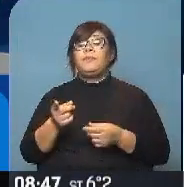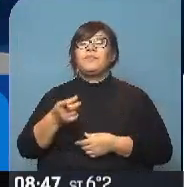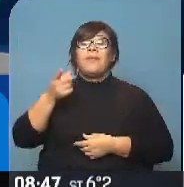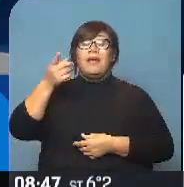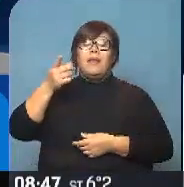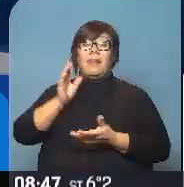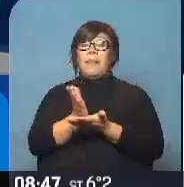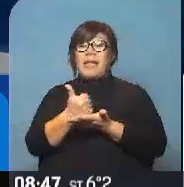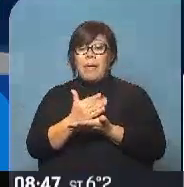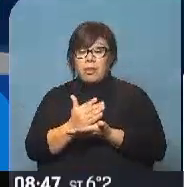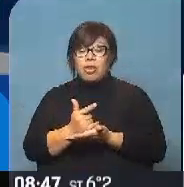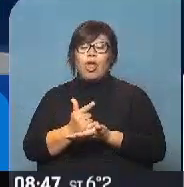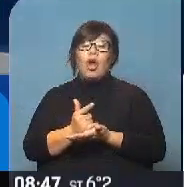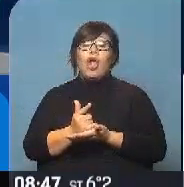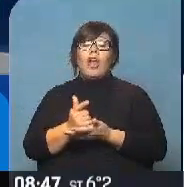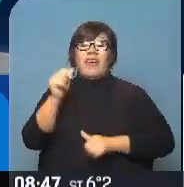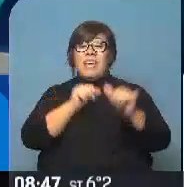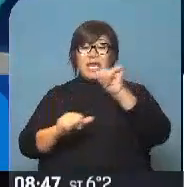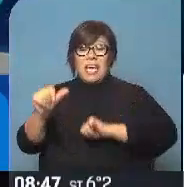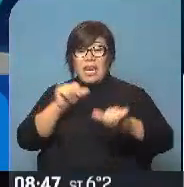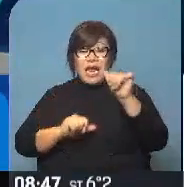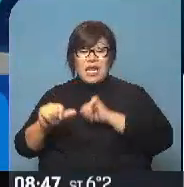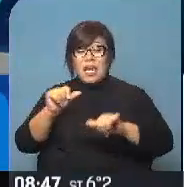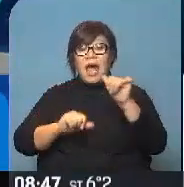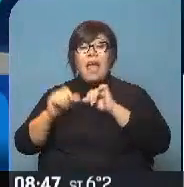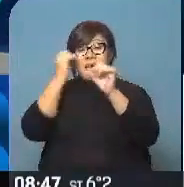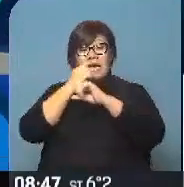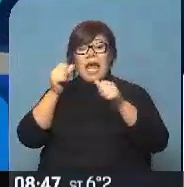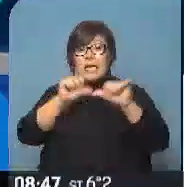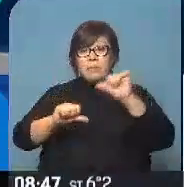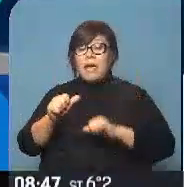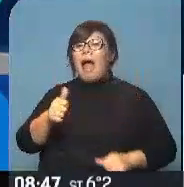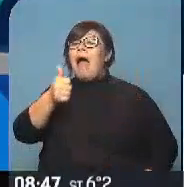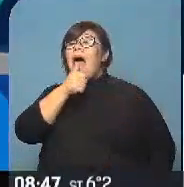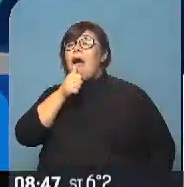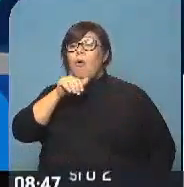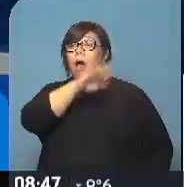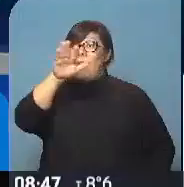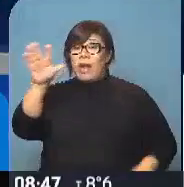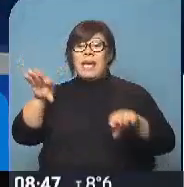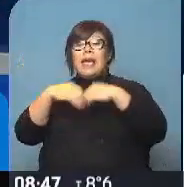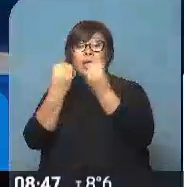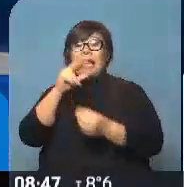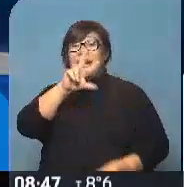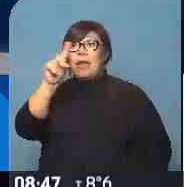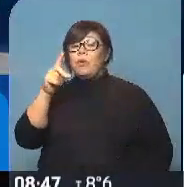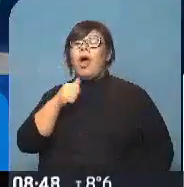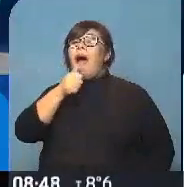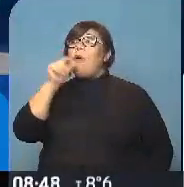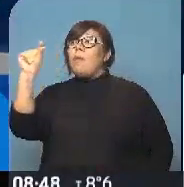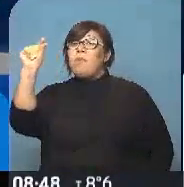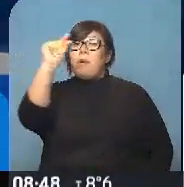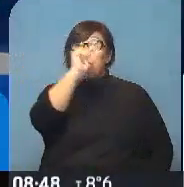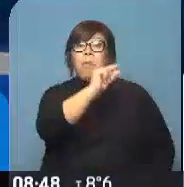química del instituto tecnológico de buenos aires recibió las muestras de agua de consumo o uso agropecuario